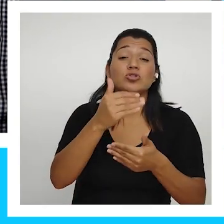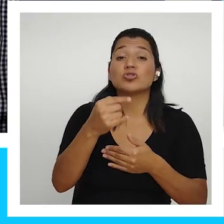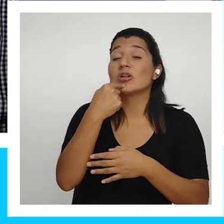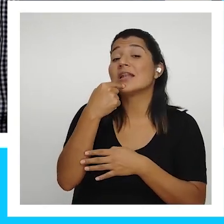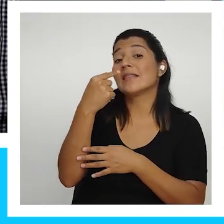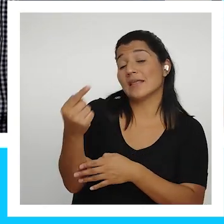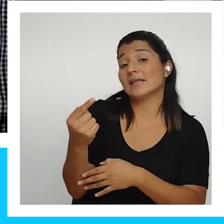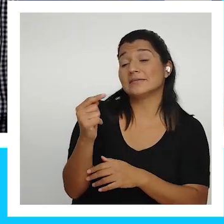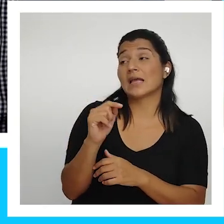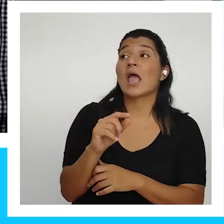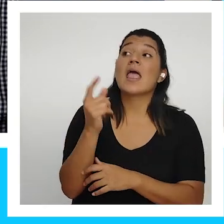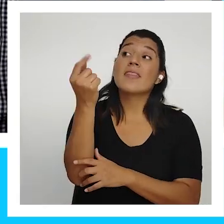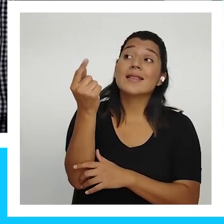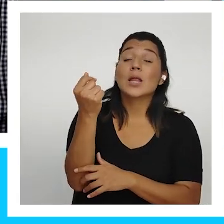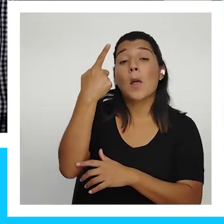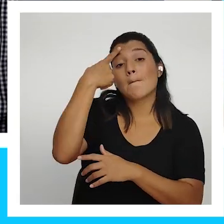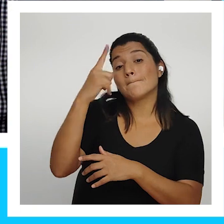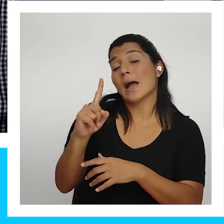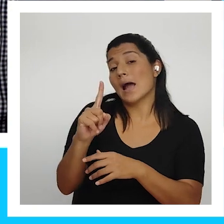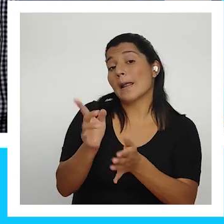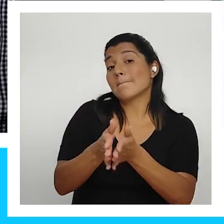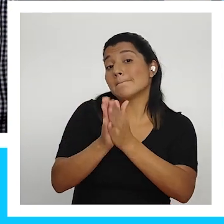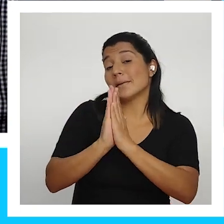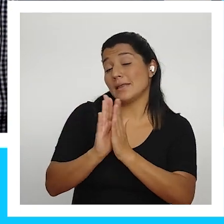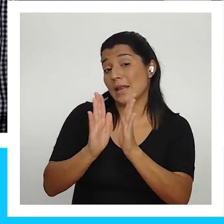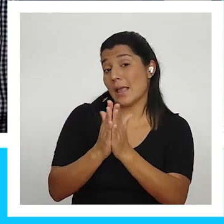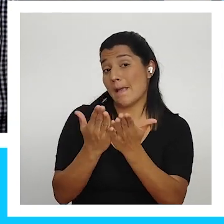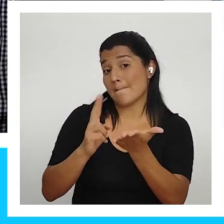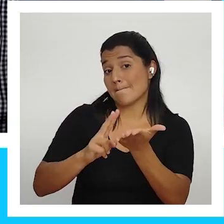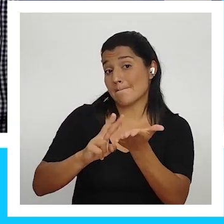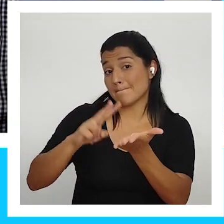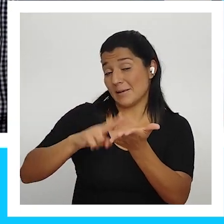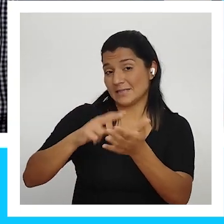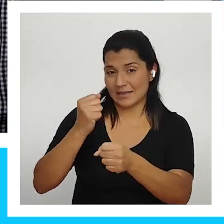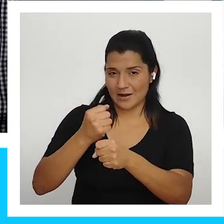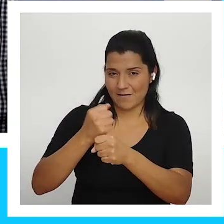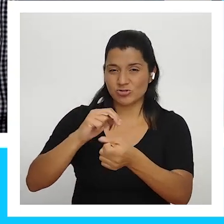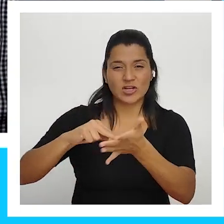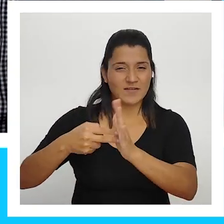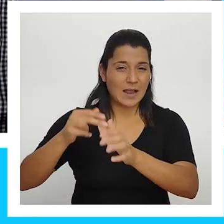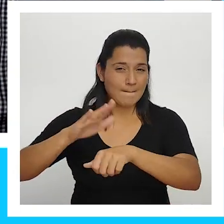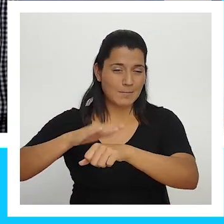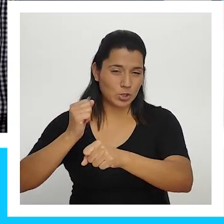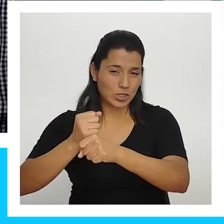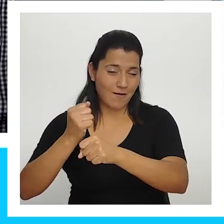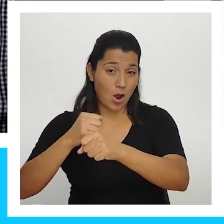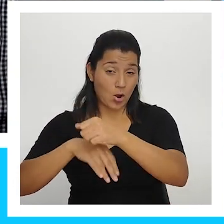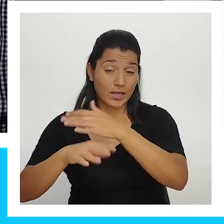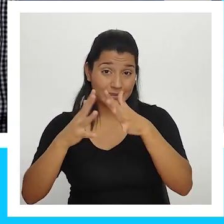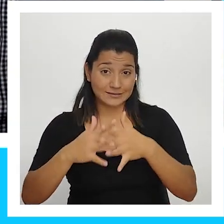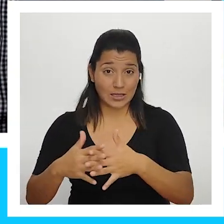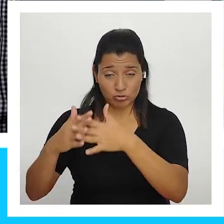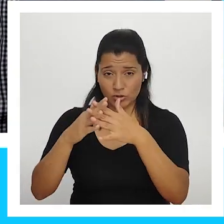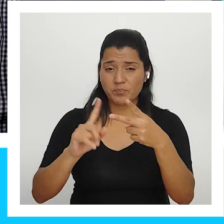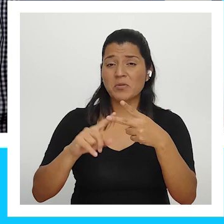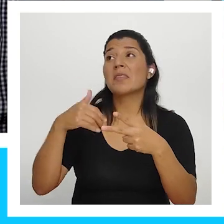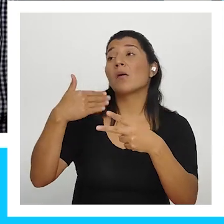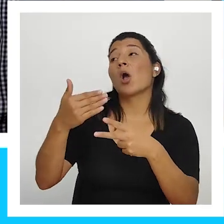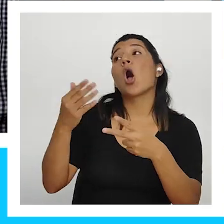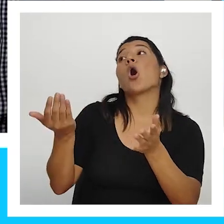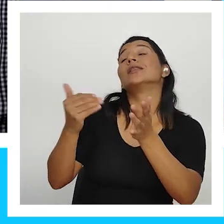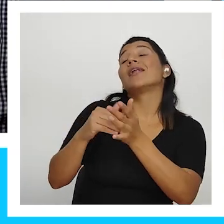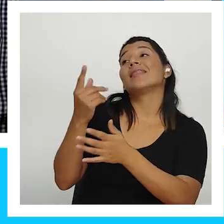ellos están realizando. Claro, efectivamente, le van a seguir pidiendo en diferentes oportunidades dinero a las personas. Muy probablemente el primer monto, si sea un